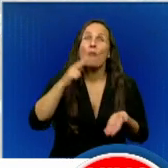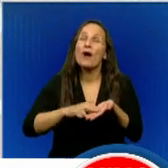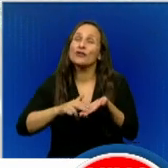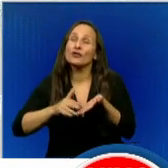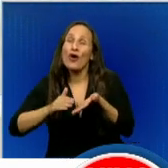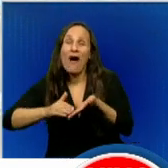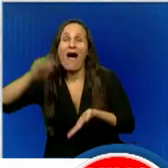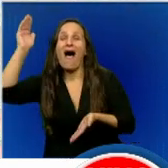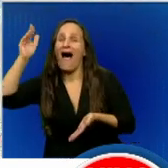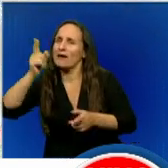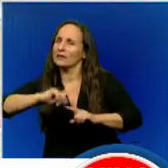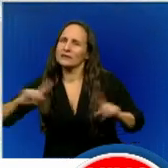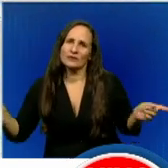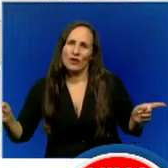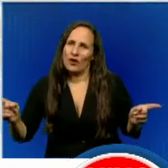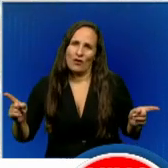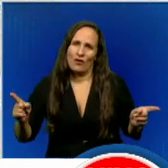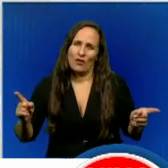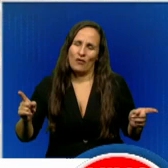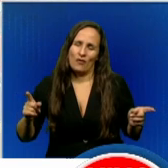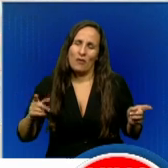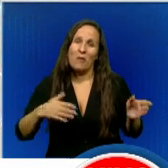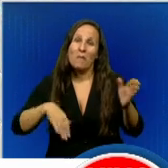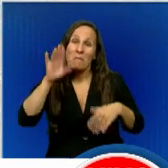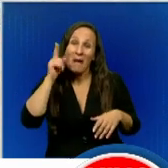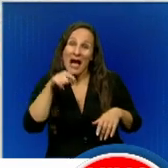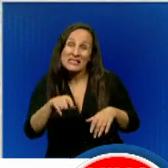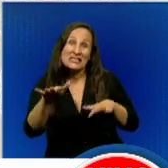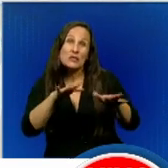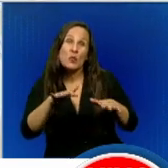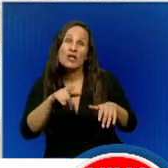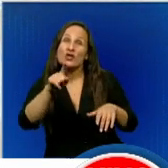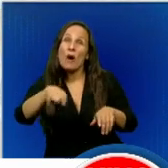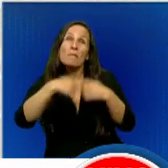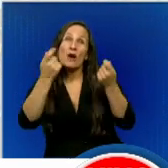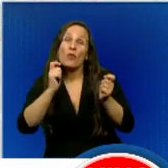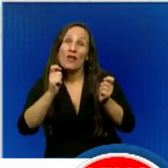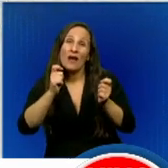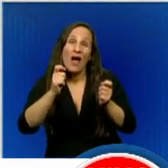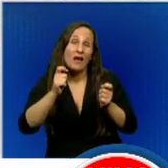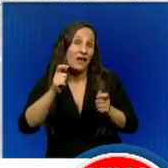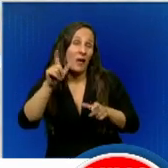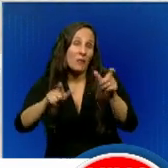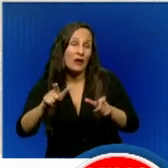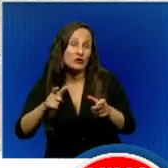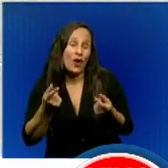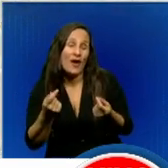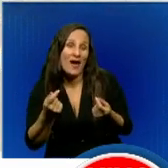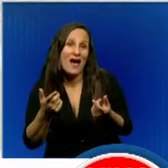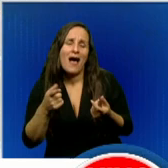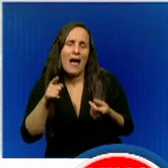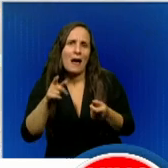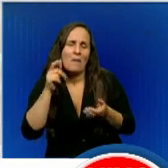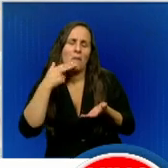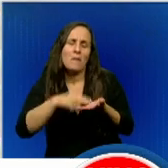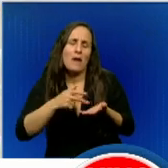tan regresivos en términos económicos como de los que estamos tratando en este proyecto al menos